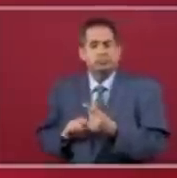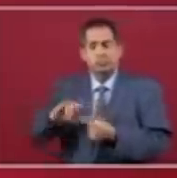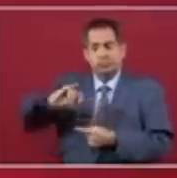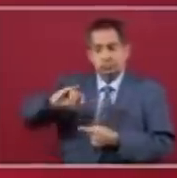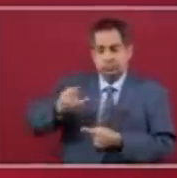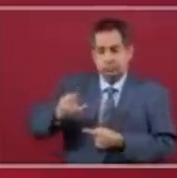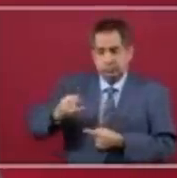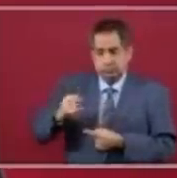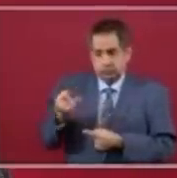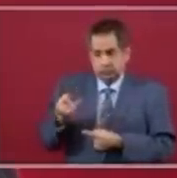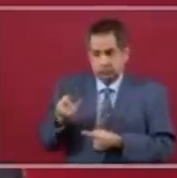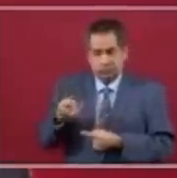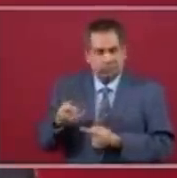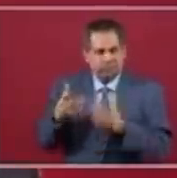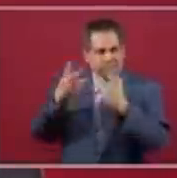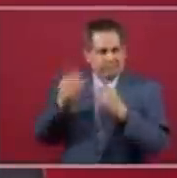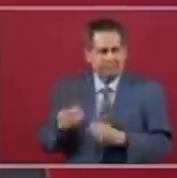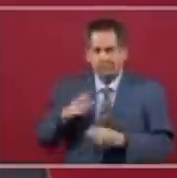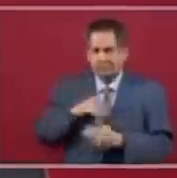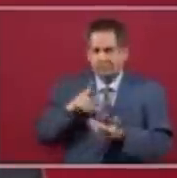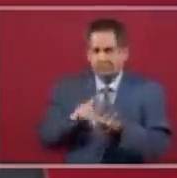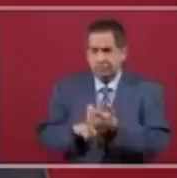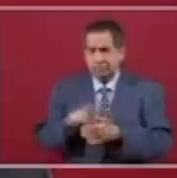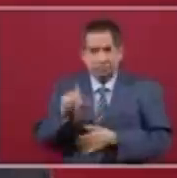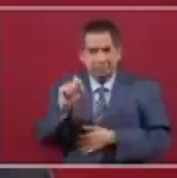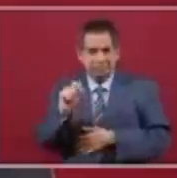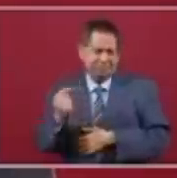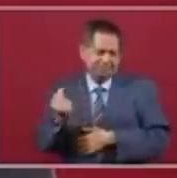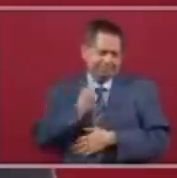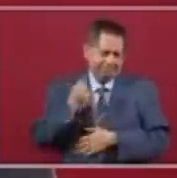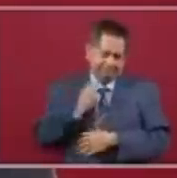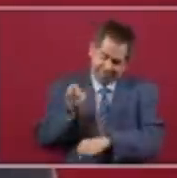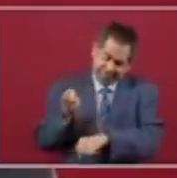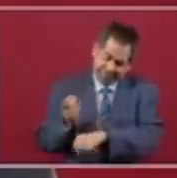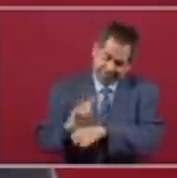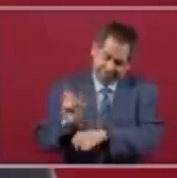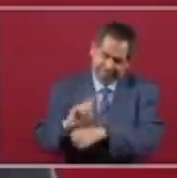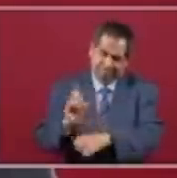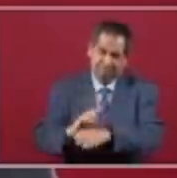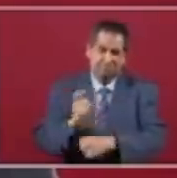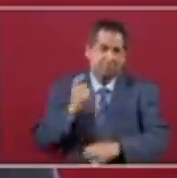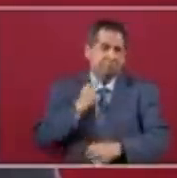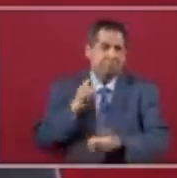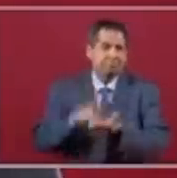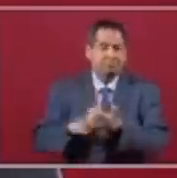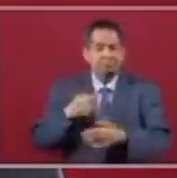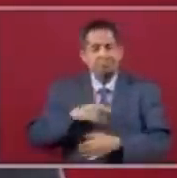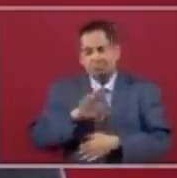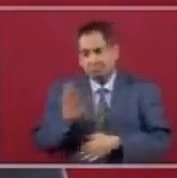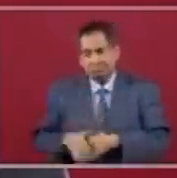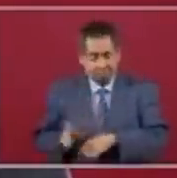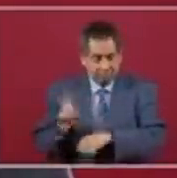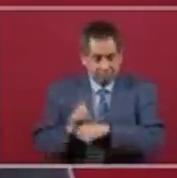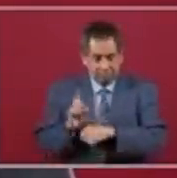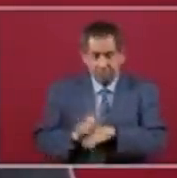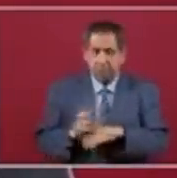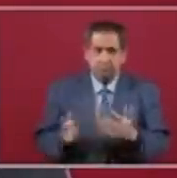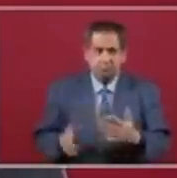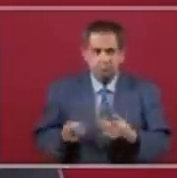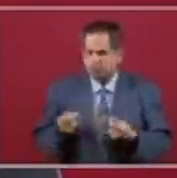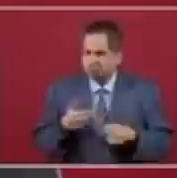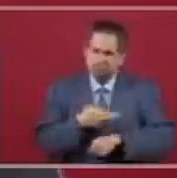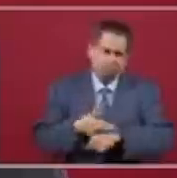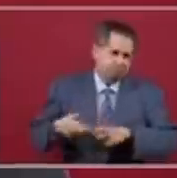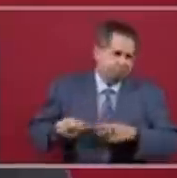Tijuana porque teníamos hasta 20 homicidios diarios. Entonces, se tuvo que actuar